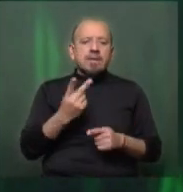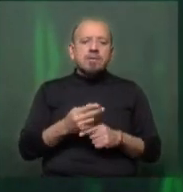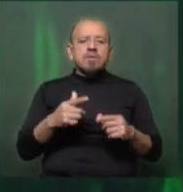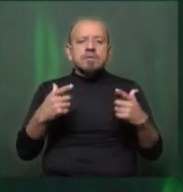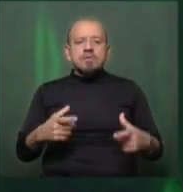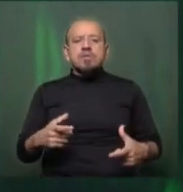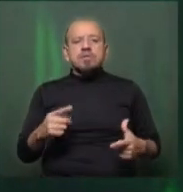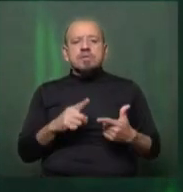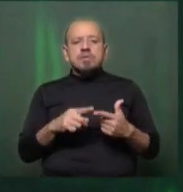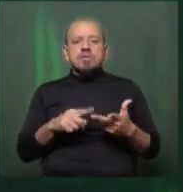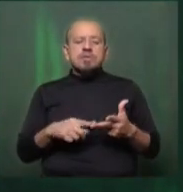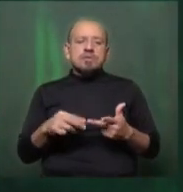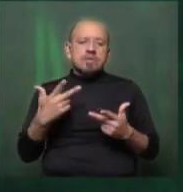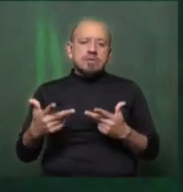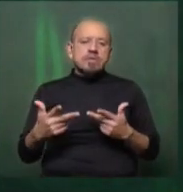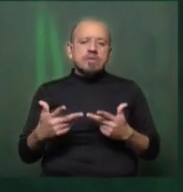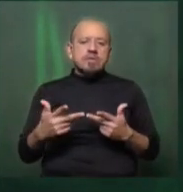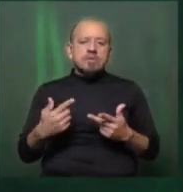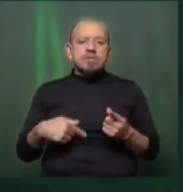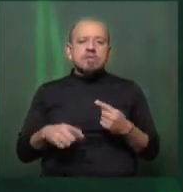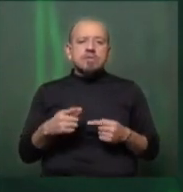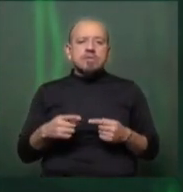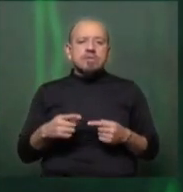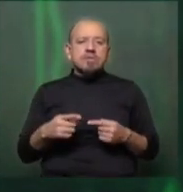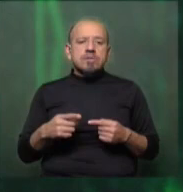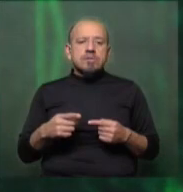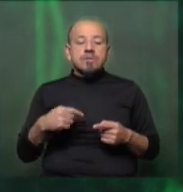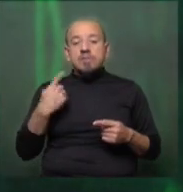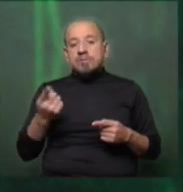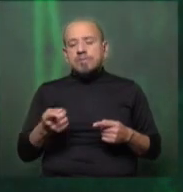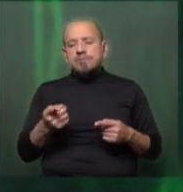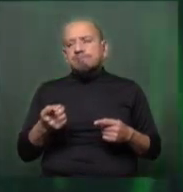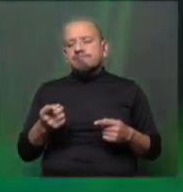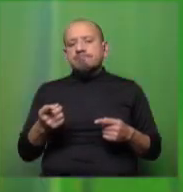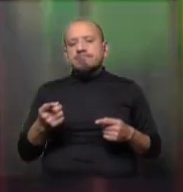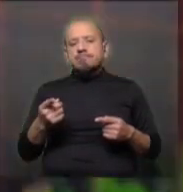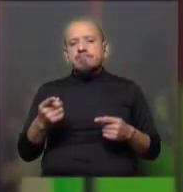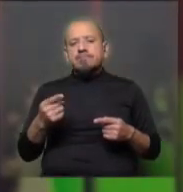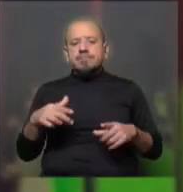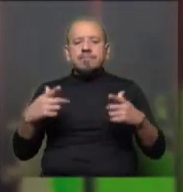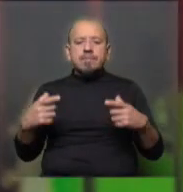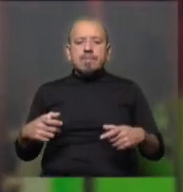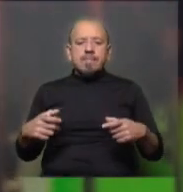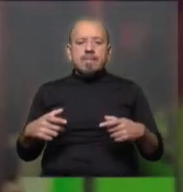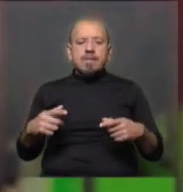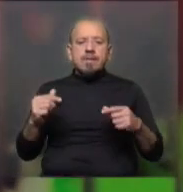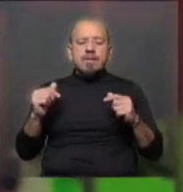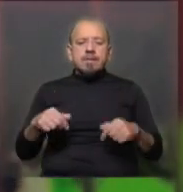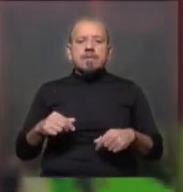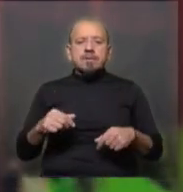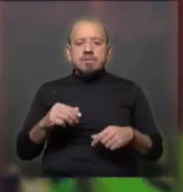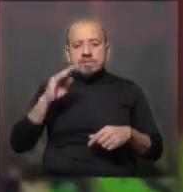sí, dijimos, vamos por acá. Y los que salieron después, inclusive el último disco que hicimos, que es De Acá Venimos, el